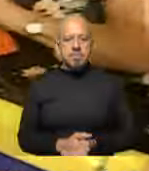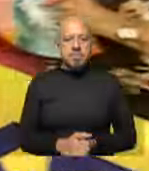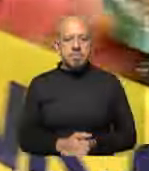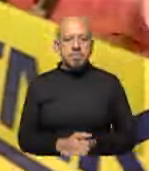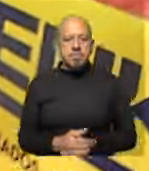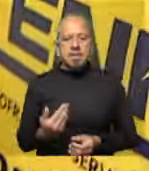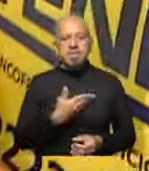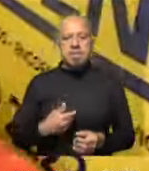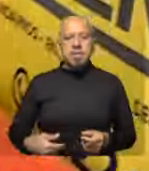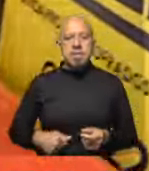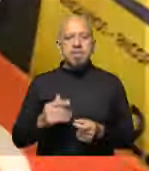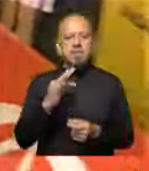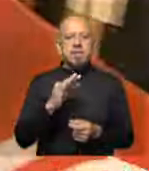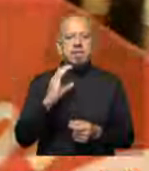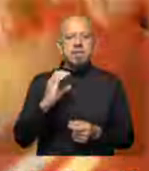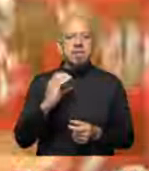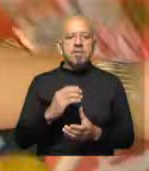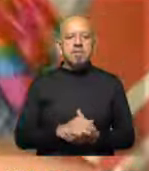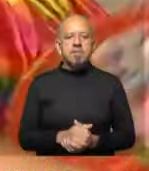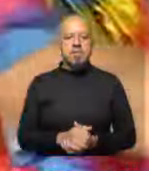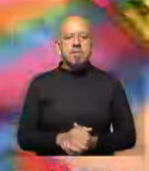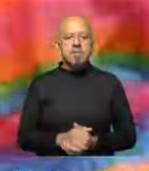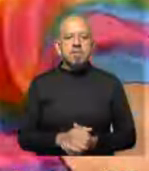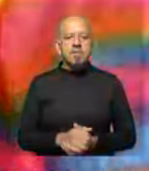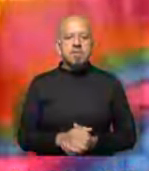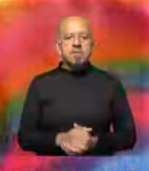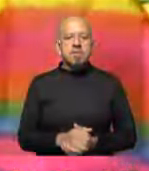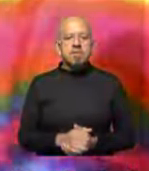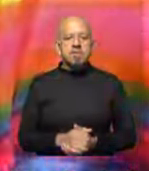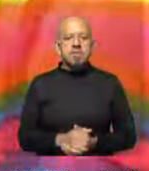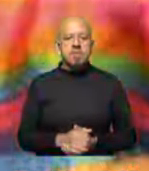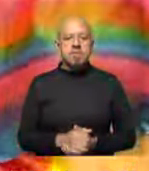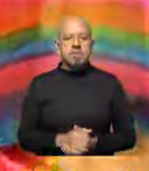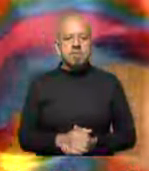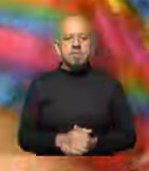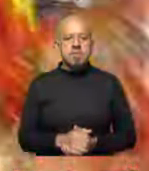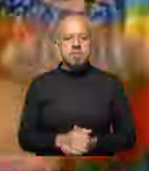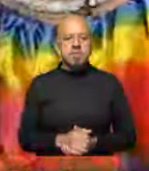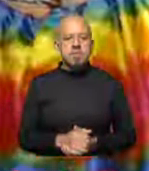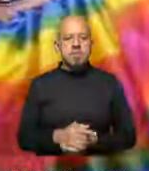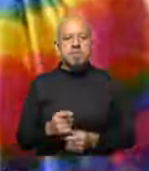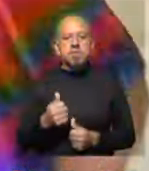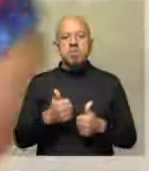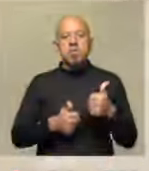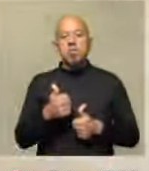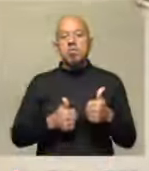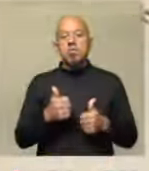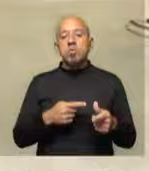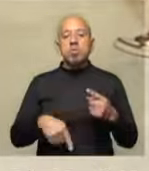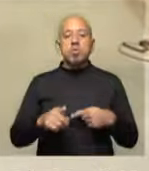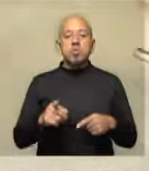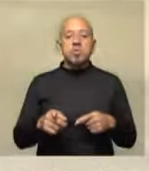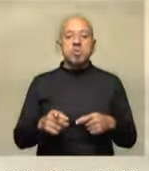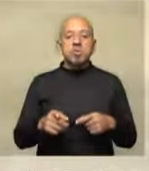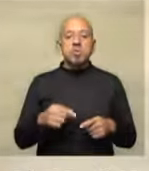bueno Cómo va acá estamos contanos un poco porque el desfile no deja de ser también un concurso donde eh los diferentes